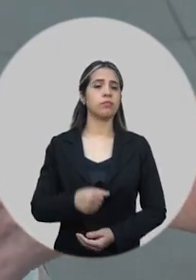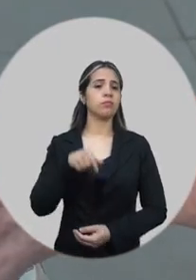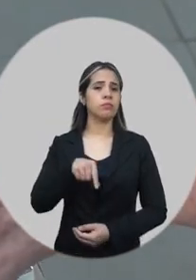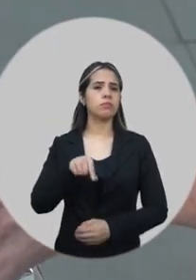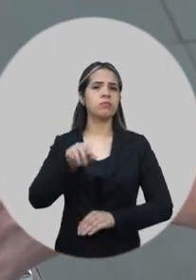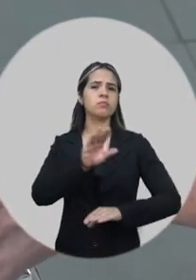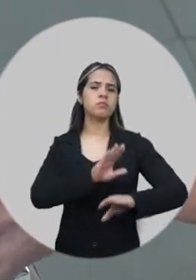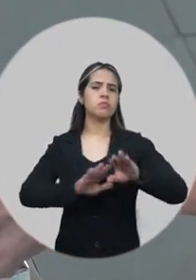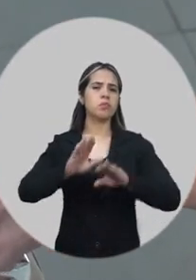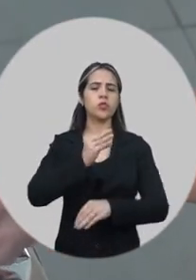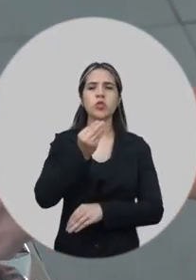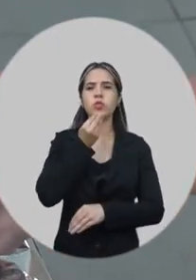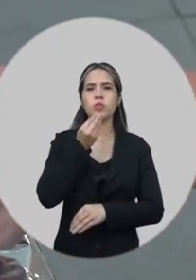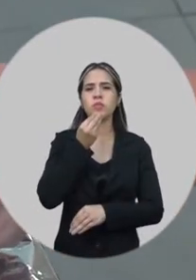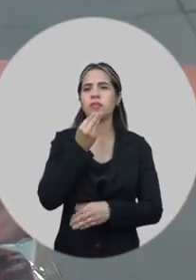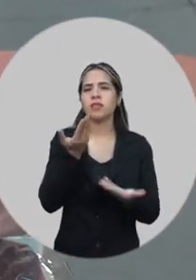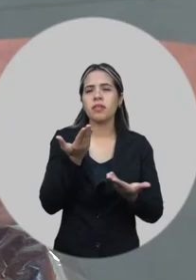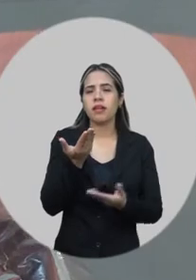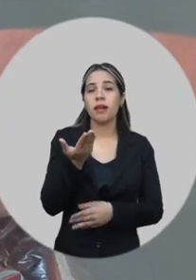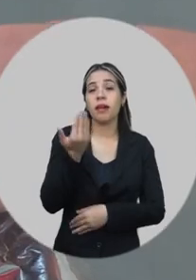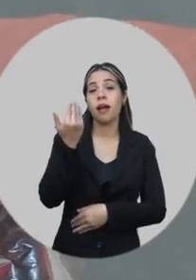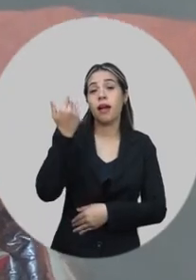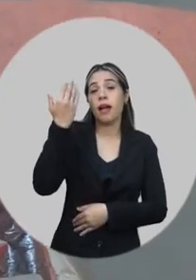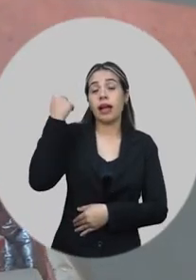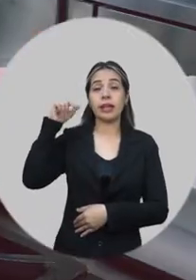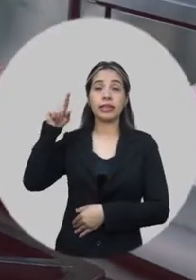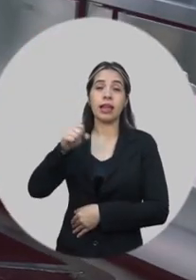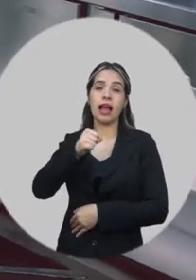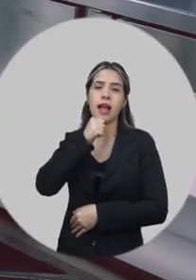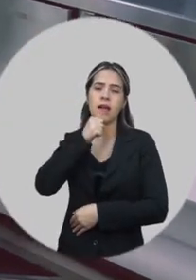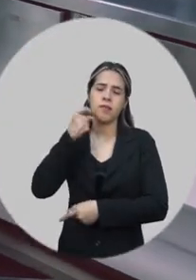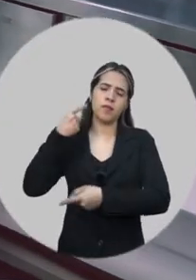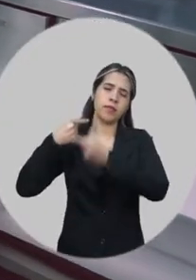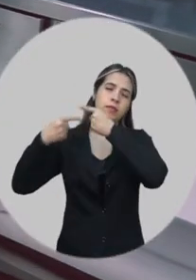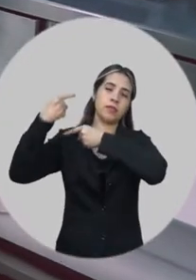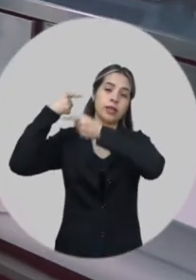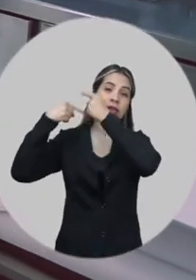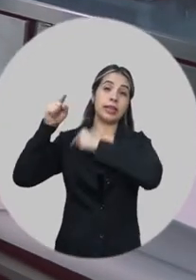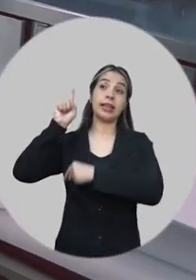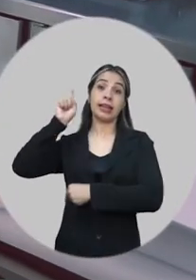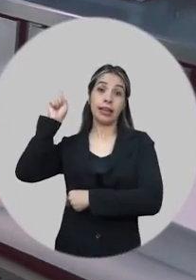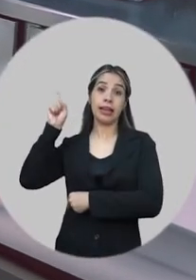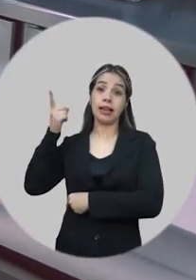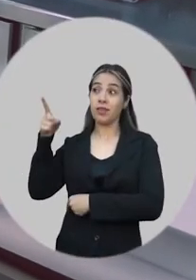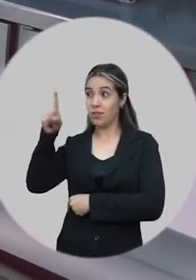Esta es una receta que preparábamos en la casa de mi bisabuela, ¿te acuerdas, mamá?